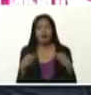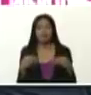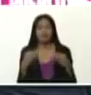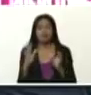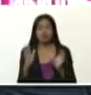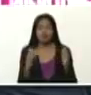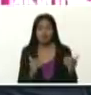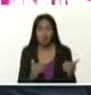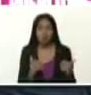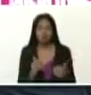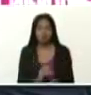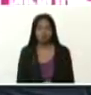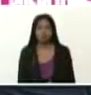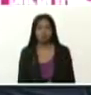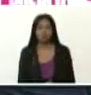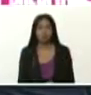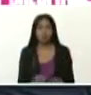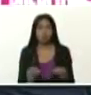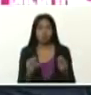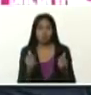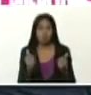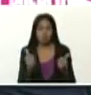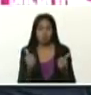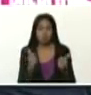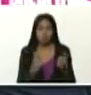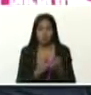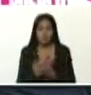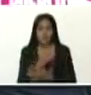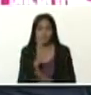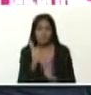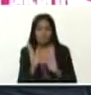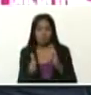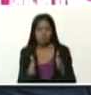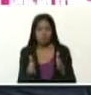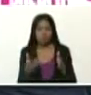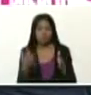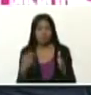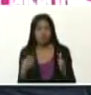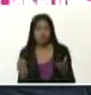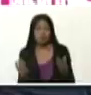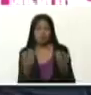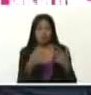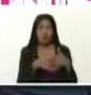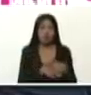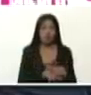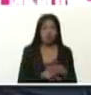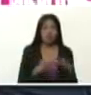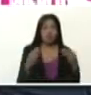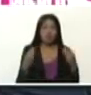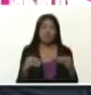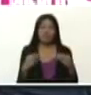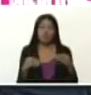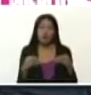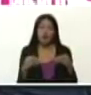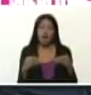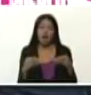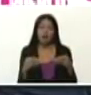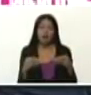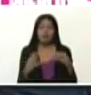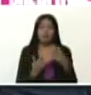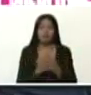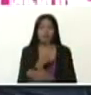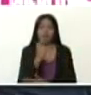Tenemos entonces la pulpa del cartón reciclado combinado con la pulpa natural que viene del